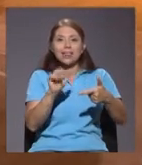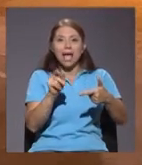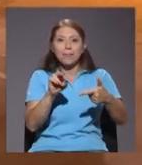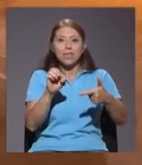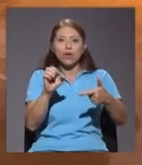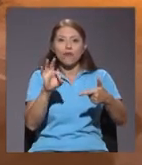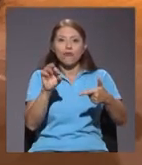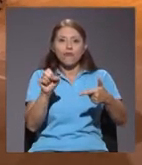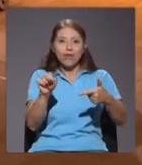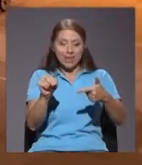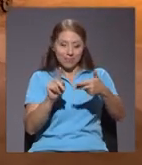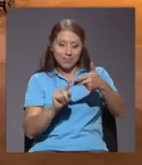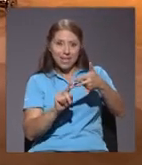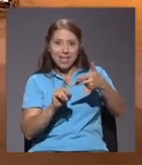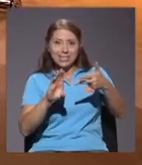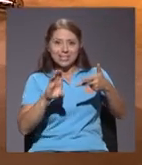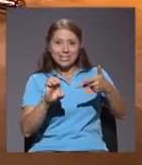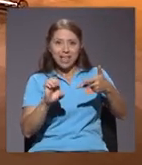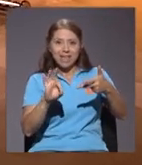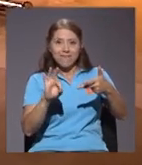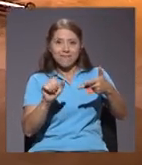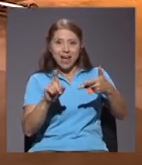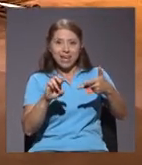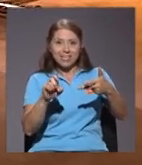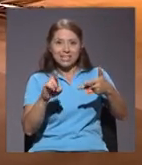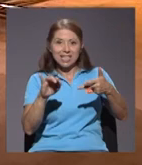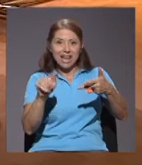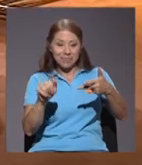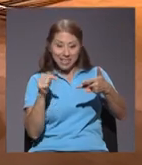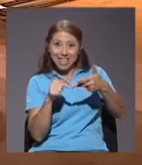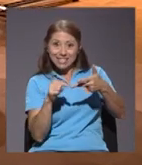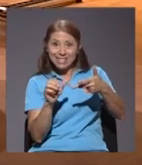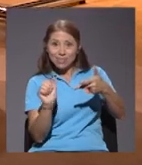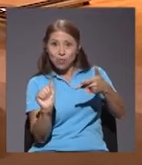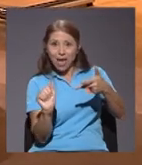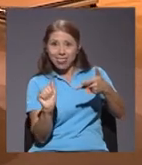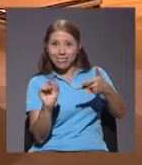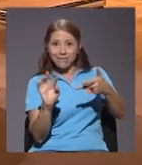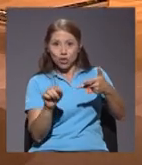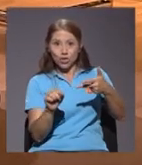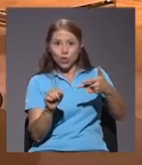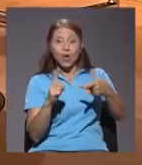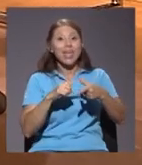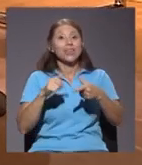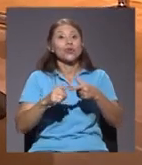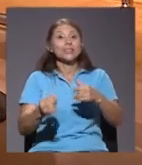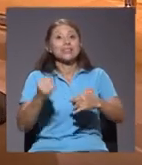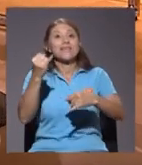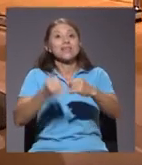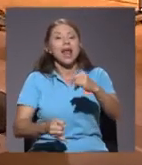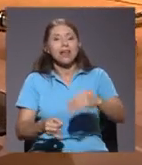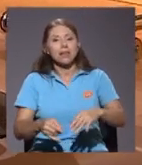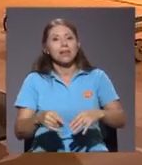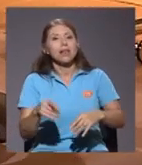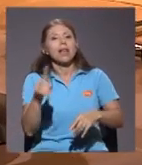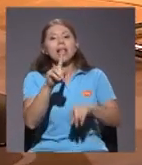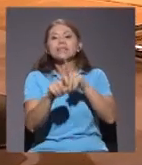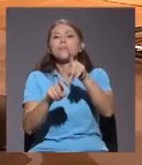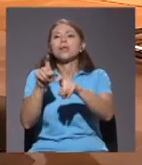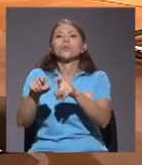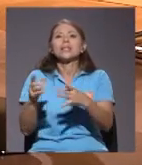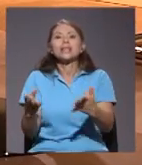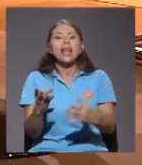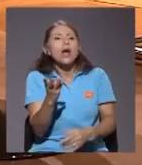las oficinas una actividad que contás al final de los 40 minutos la gran conclusión era cuántas de fricciones ha tomado usted en la vida